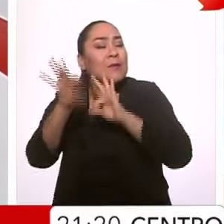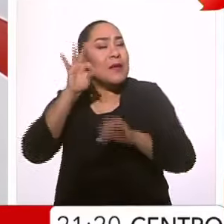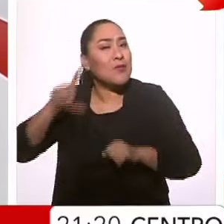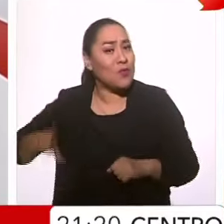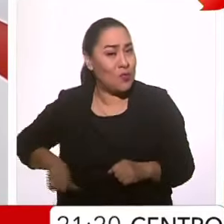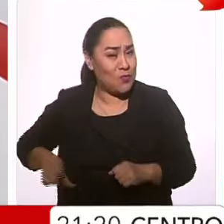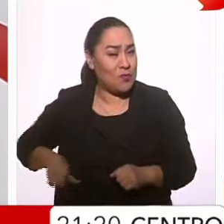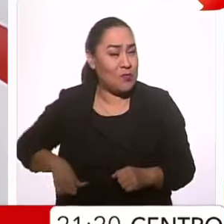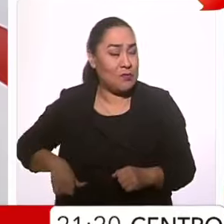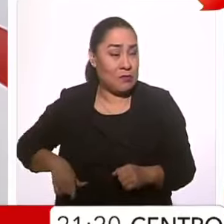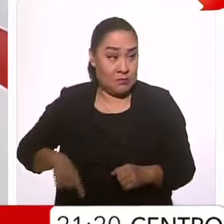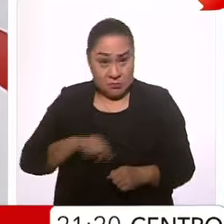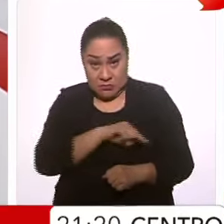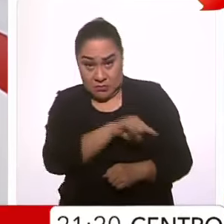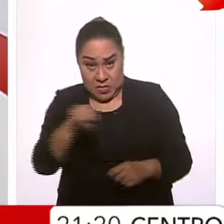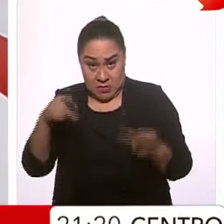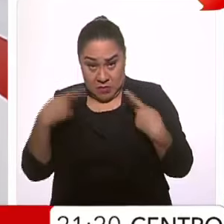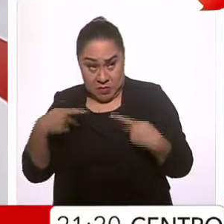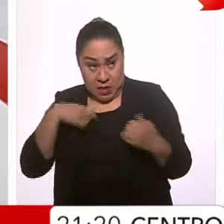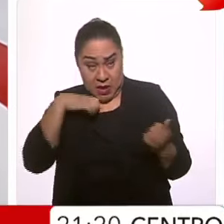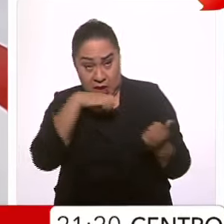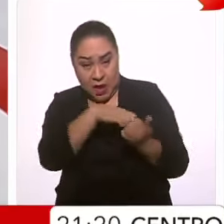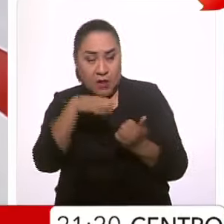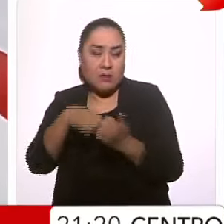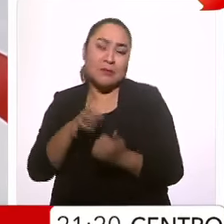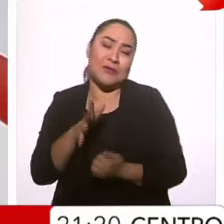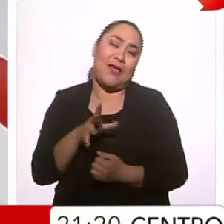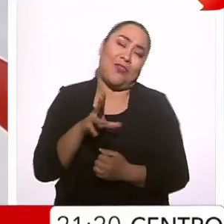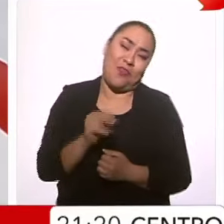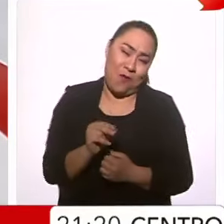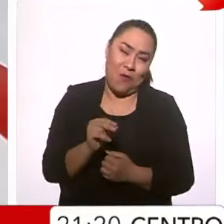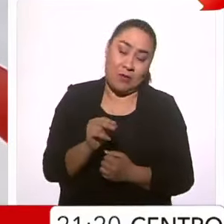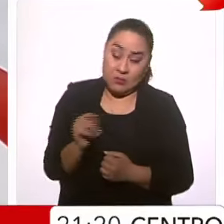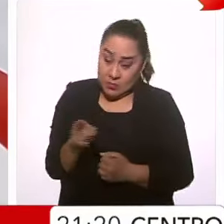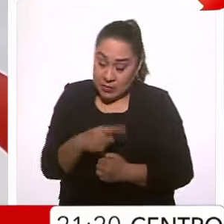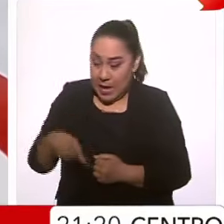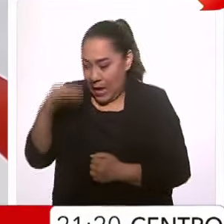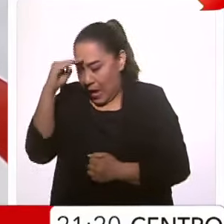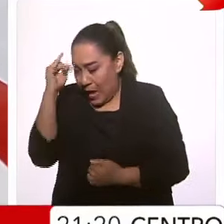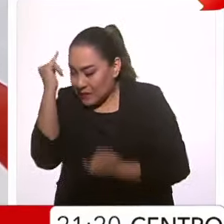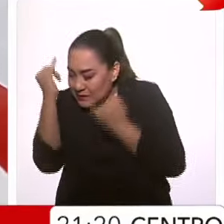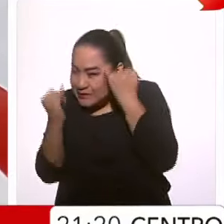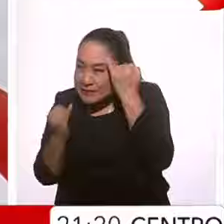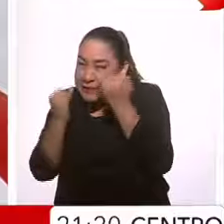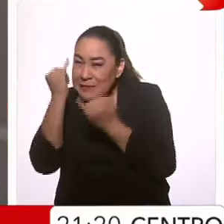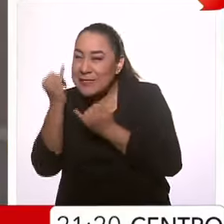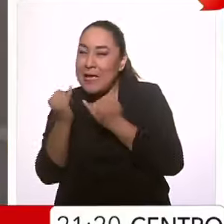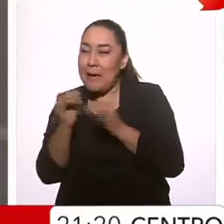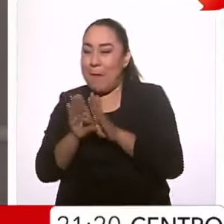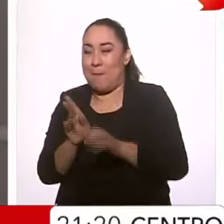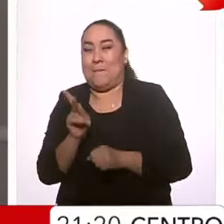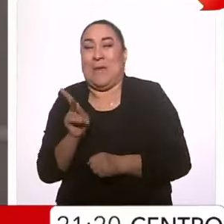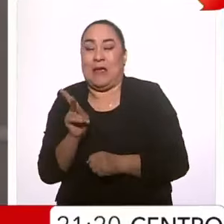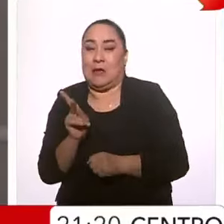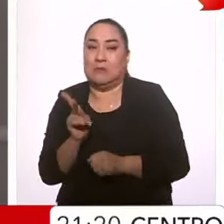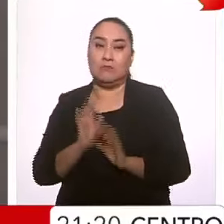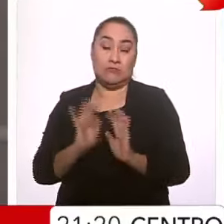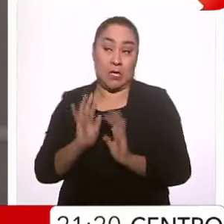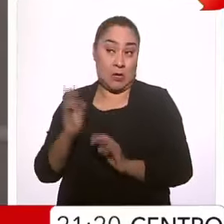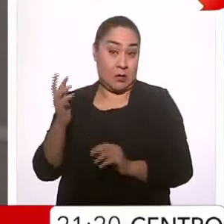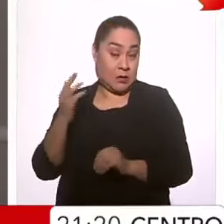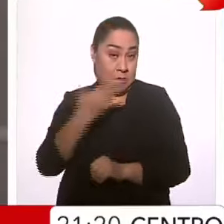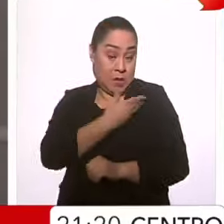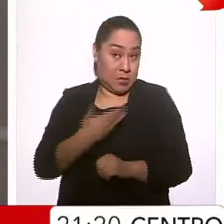ya no la pueden engañar, a la gente no le podemos crear una estrategia que no queda en manos del presidente, queda en manos